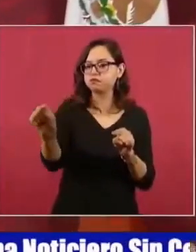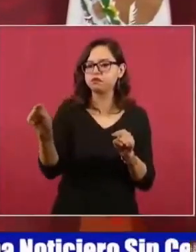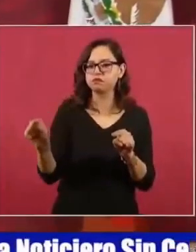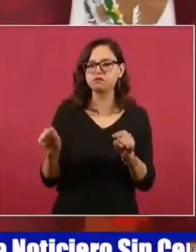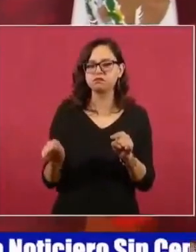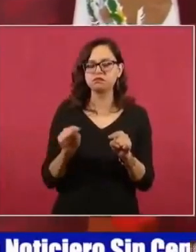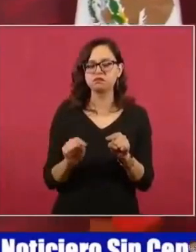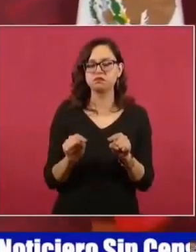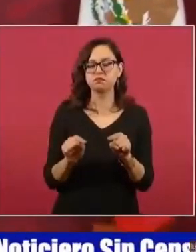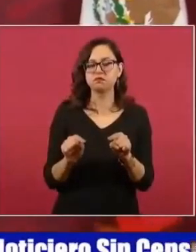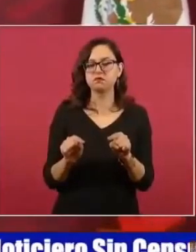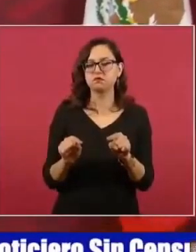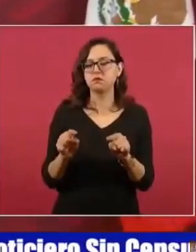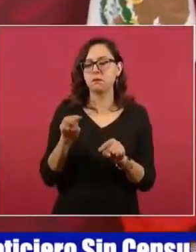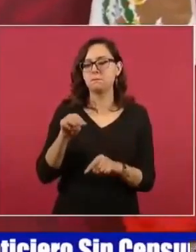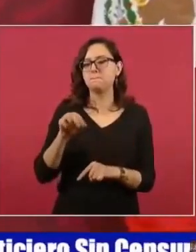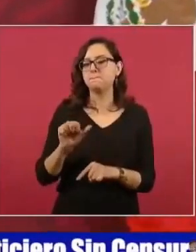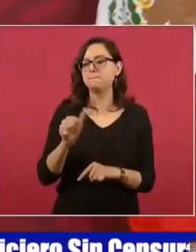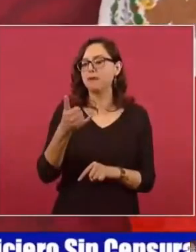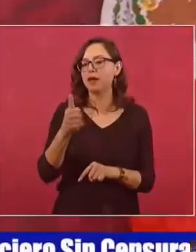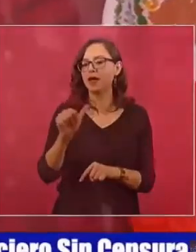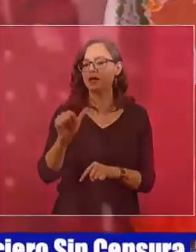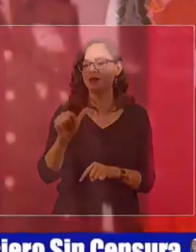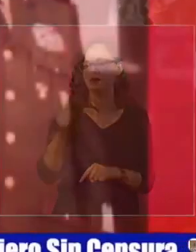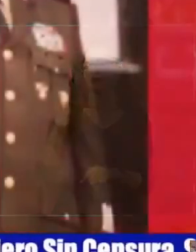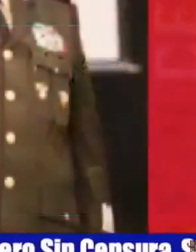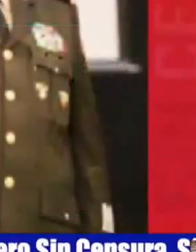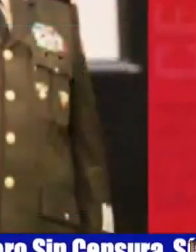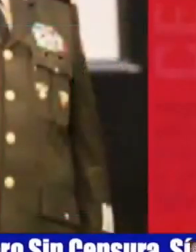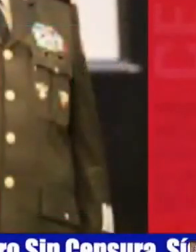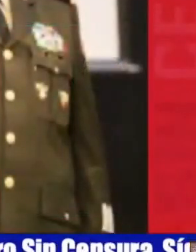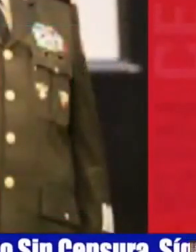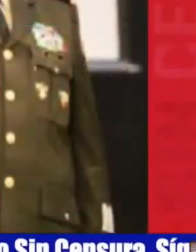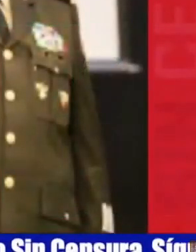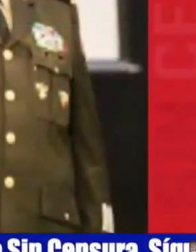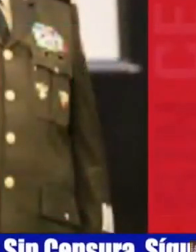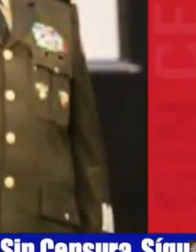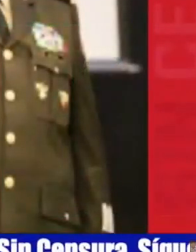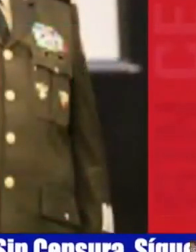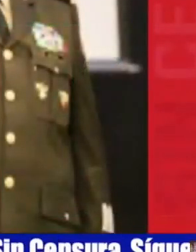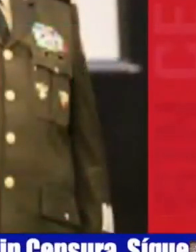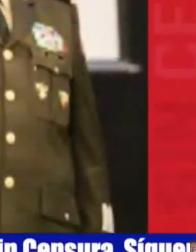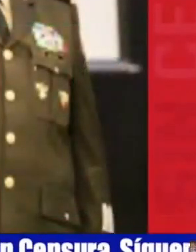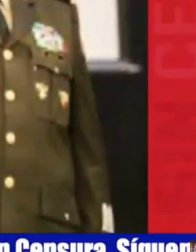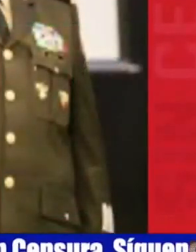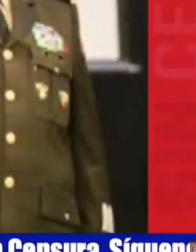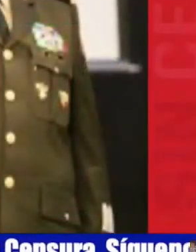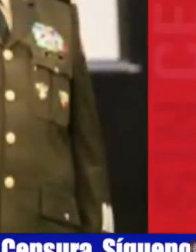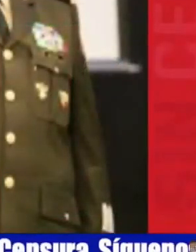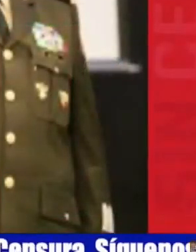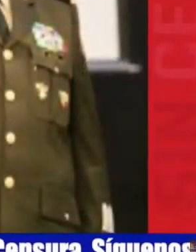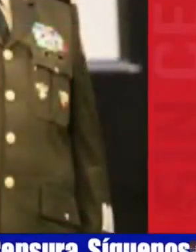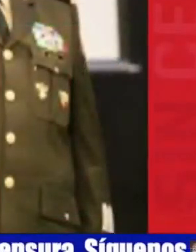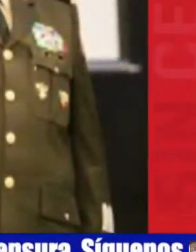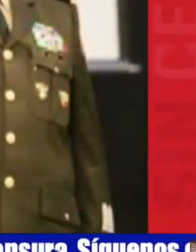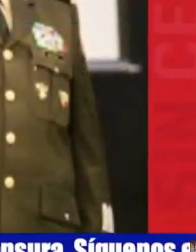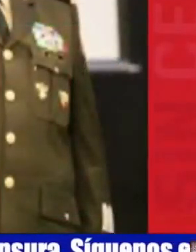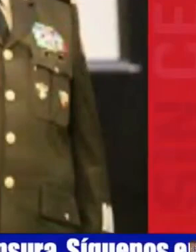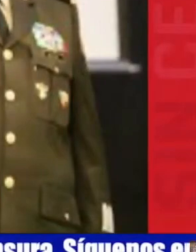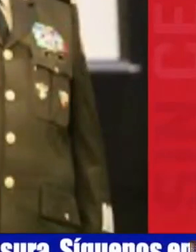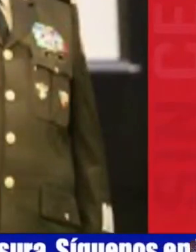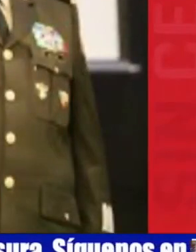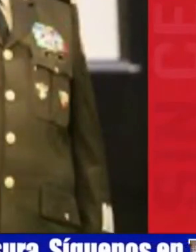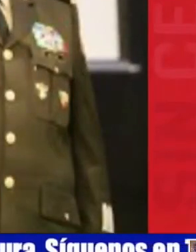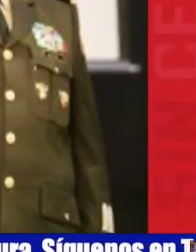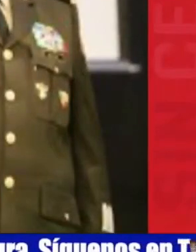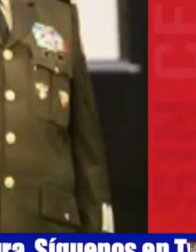religiosa y con mucho orden y mucha disciplina, pues él preside las reuniones del gabinete donde se revisan los principales temas de